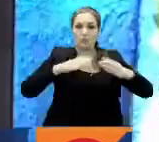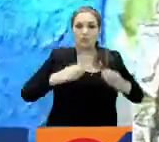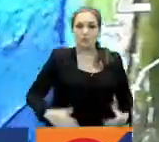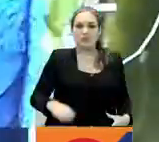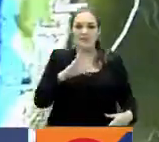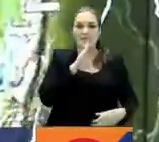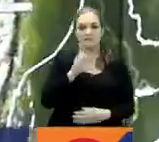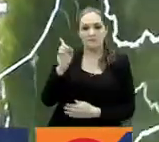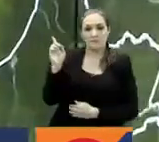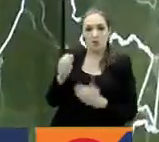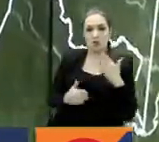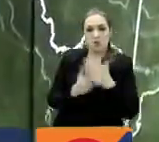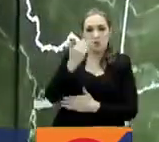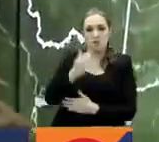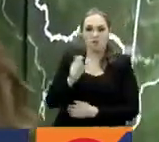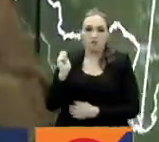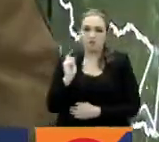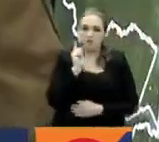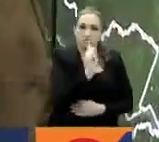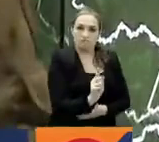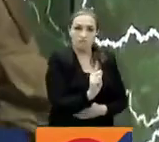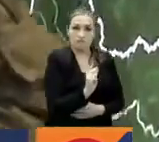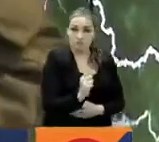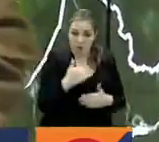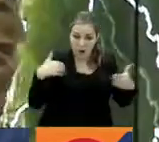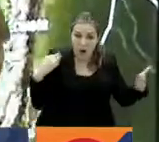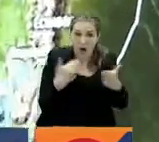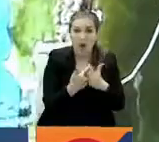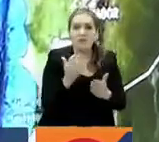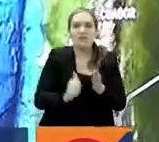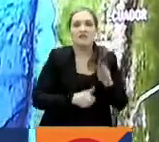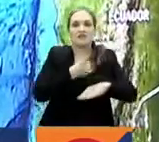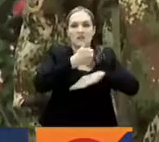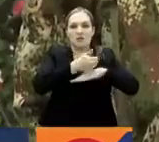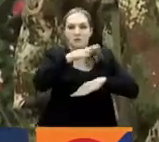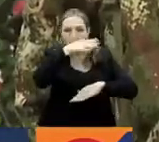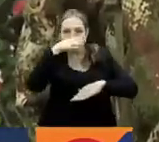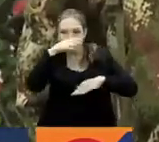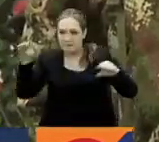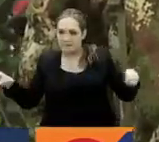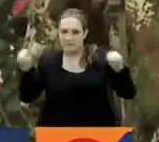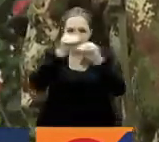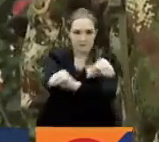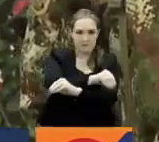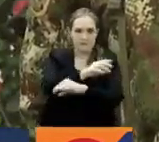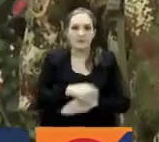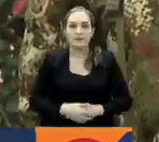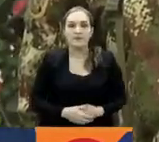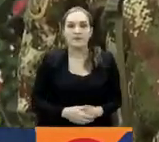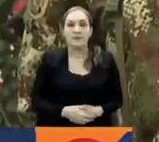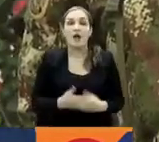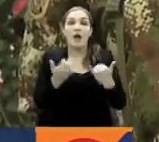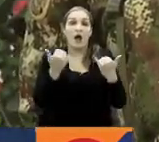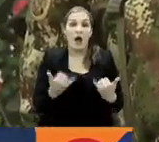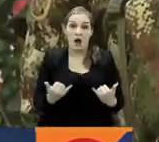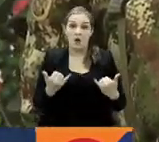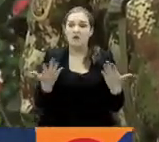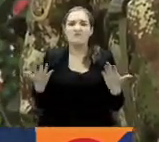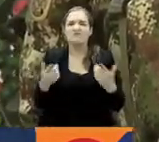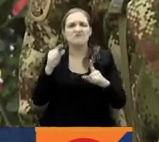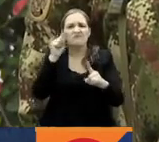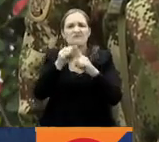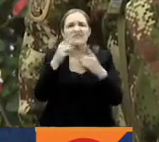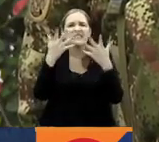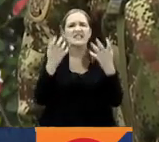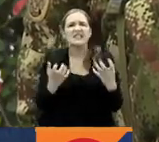general Hernán Alejandro Bustamante, quien hasta hoy se desempeñó como director antinarcóticos. Nuestro propósito fundamental es contener y